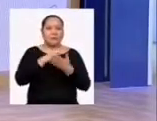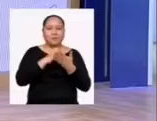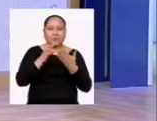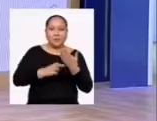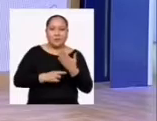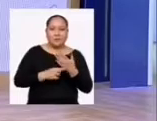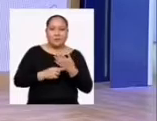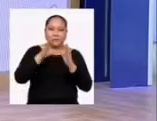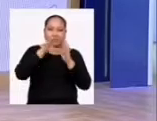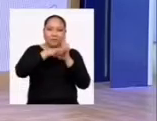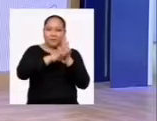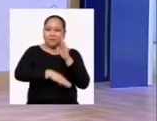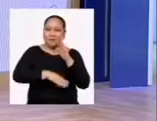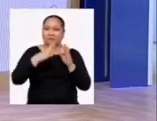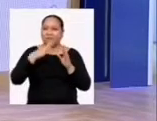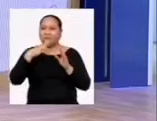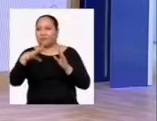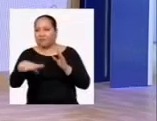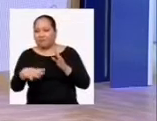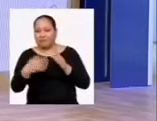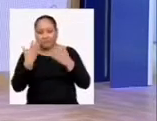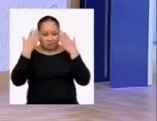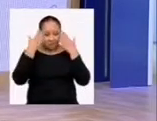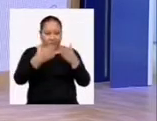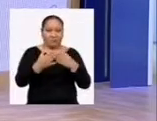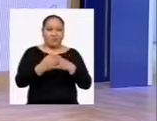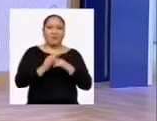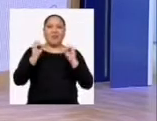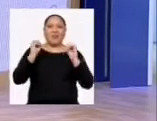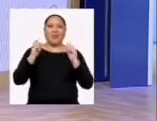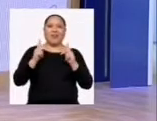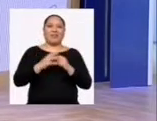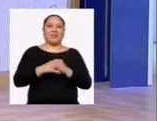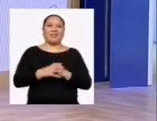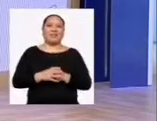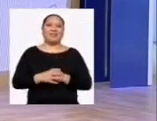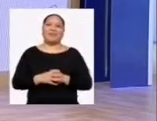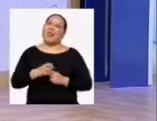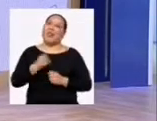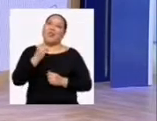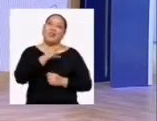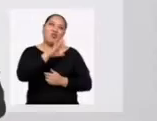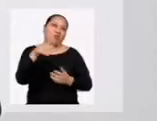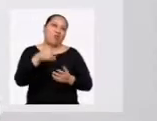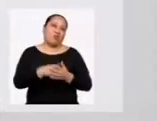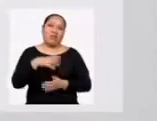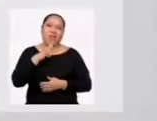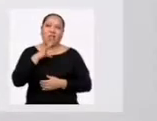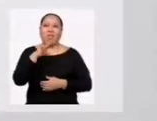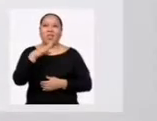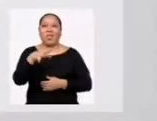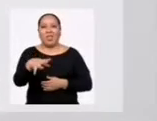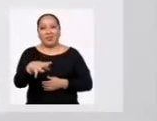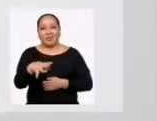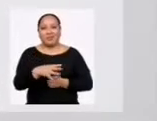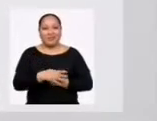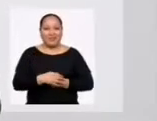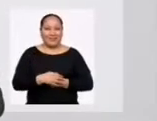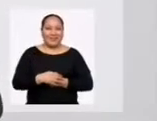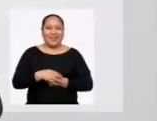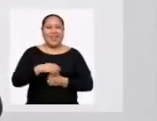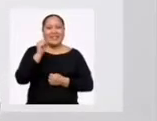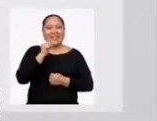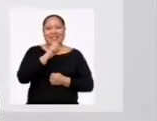programa, menos floro y directo al grano. Pero bueno, ¿quién no ha floreado alguna vez? Es verdad,